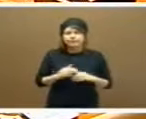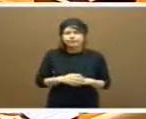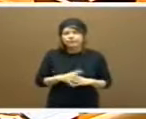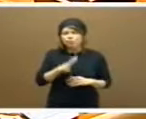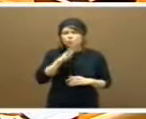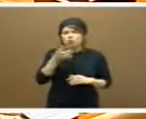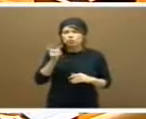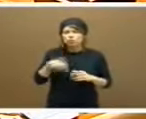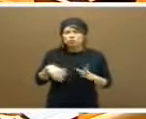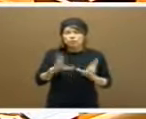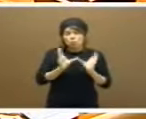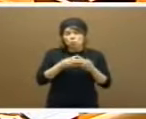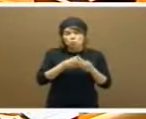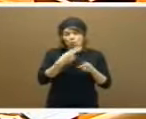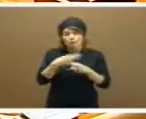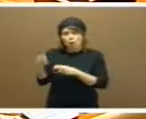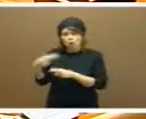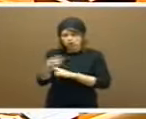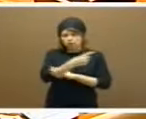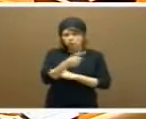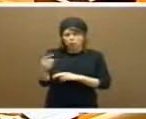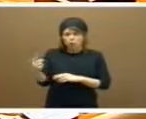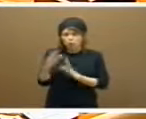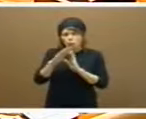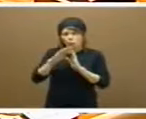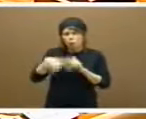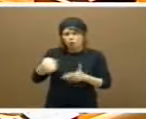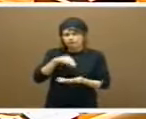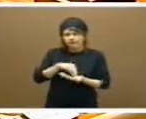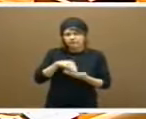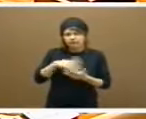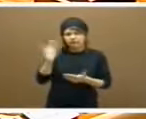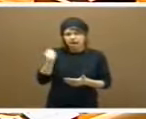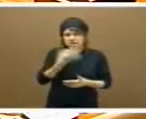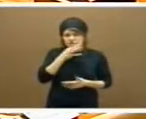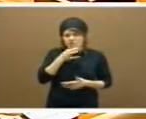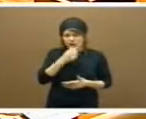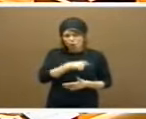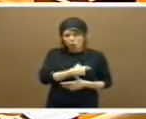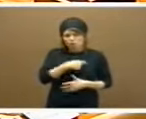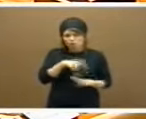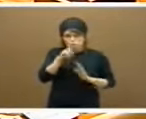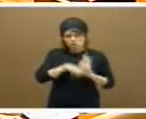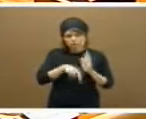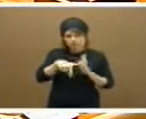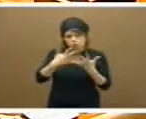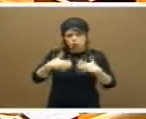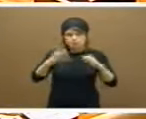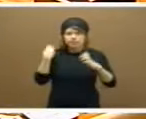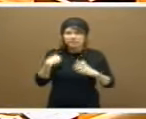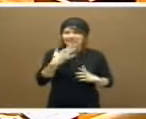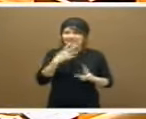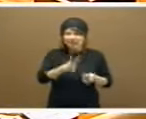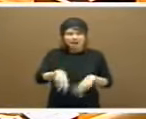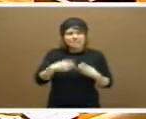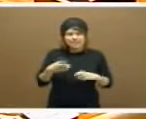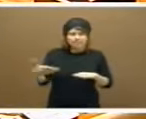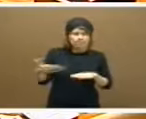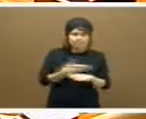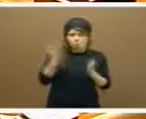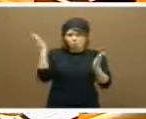por parte también de los propios grupos parlamentarios la última vez en la tarde de ayer en la Comisión de Reglamento de esta Cámara. Si no hay enmiendas